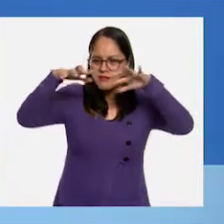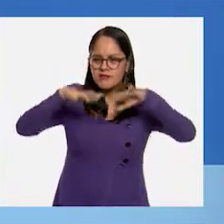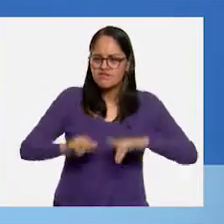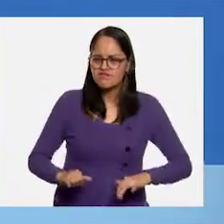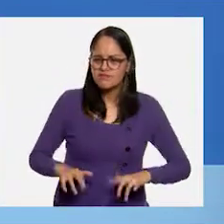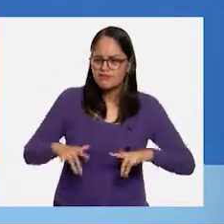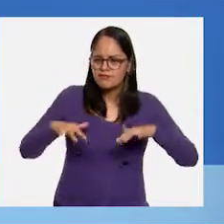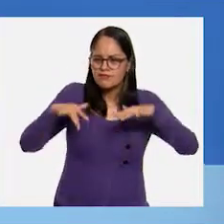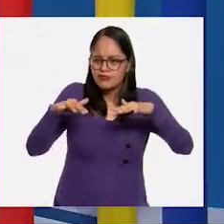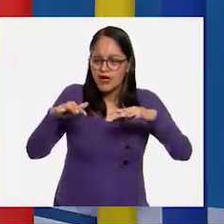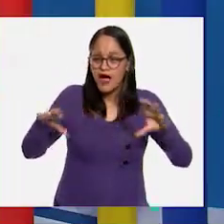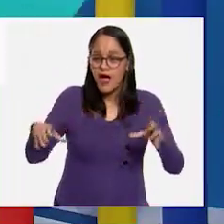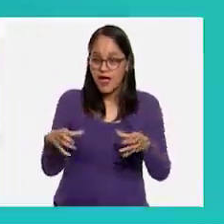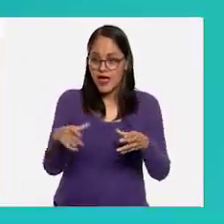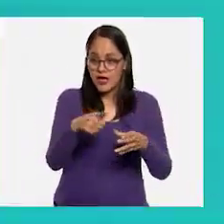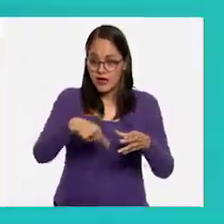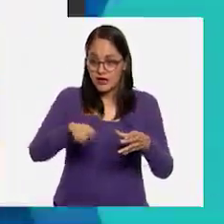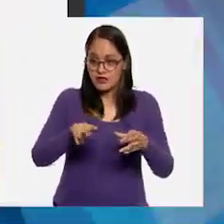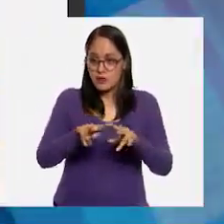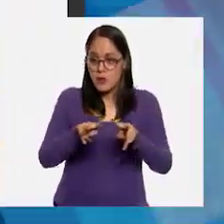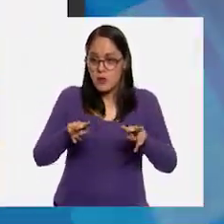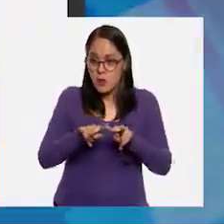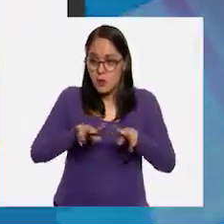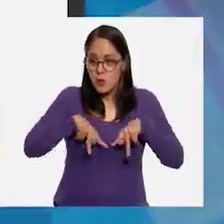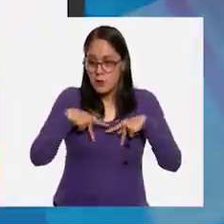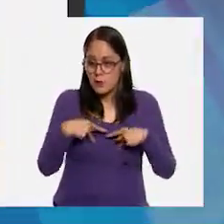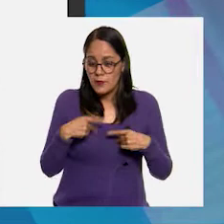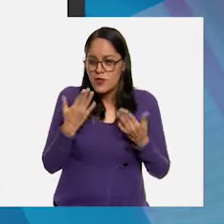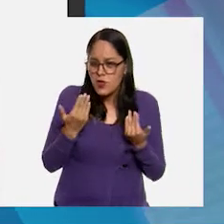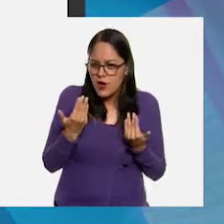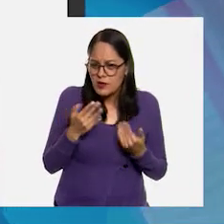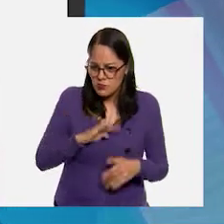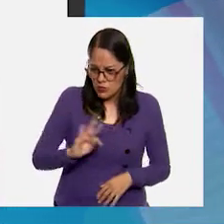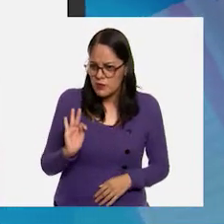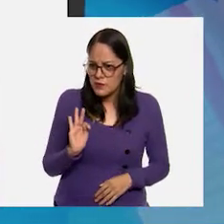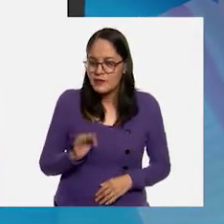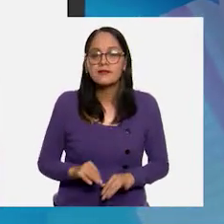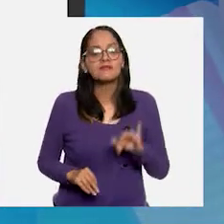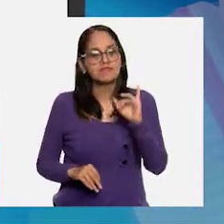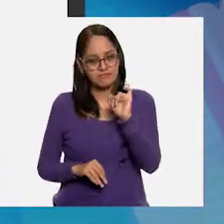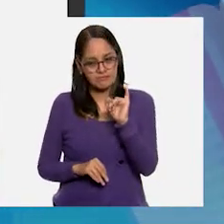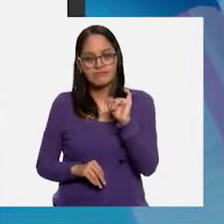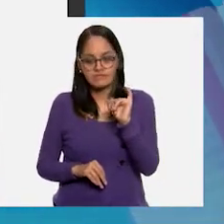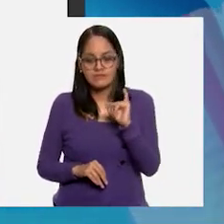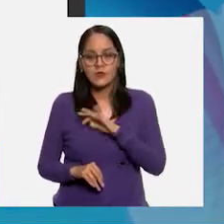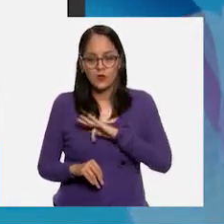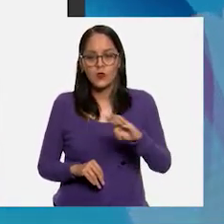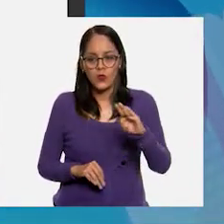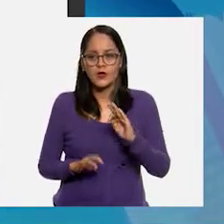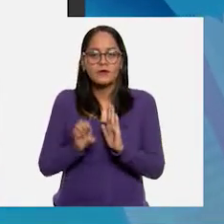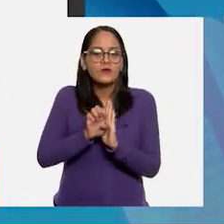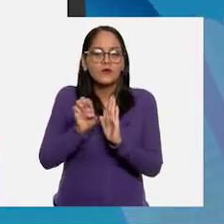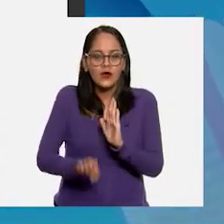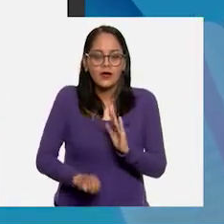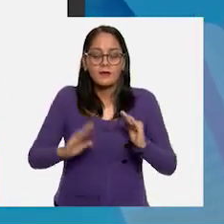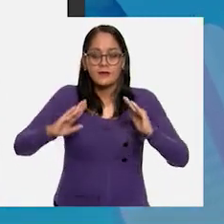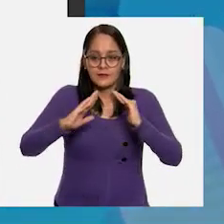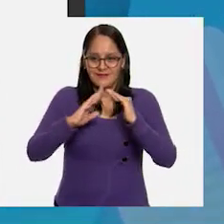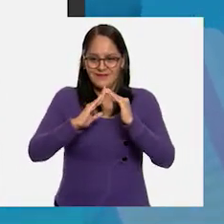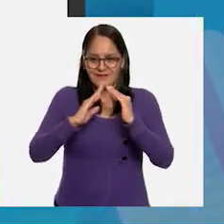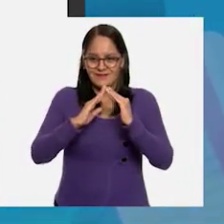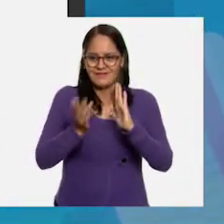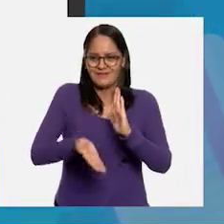ser vulnerables? Sí, Ale, eso que acabas de mencionar es cierto. Eso es posible cuando las construcciones